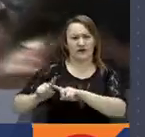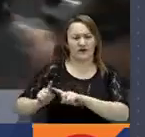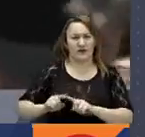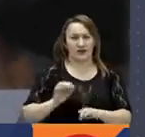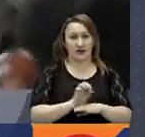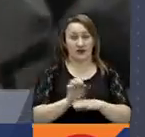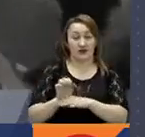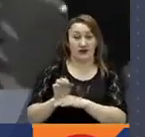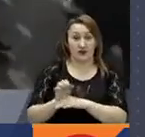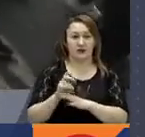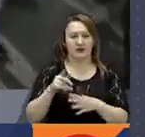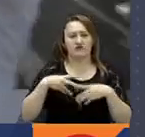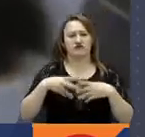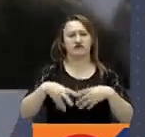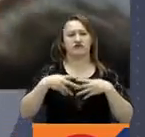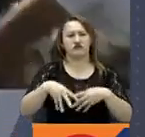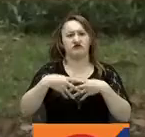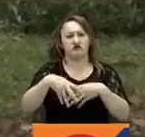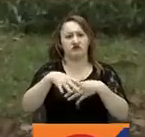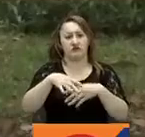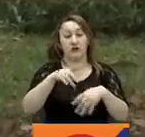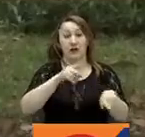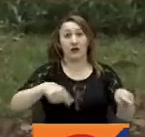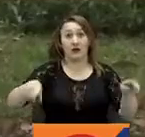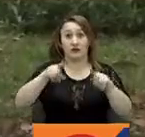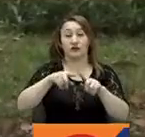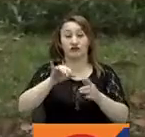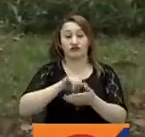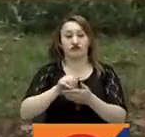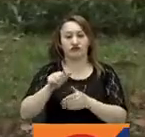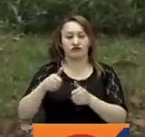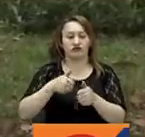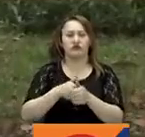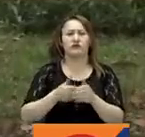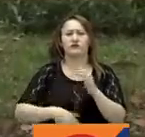marcharon por algunas vías de la ciudad. Ellos estuvieron custodiados por cerca de 5.000 policías.